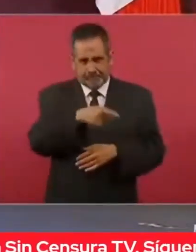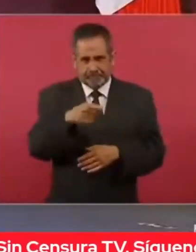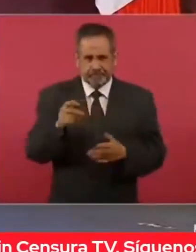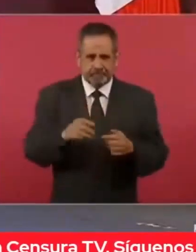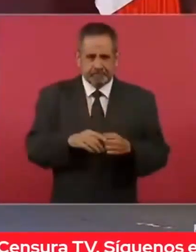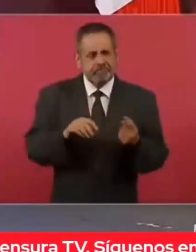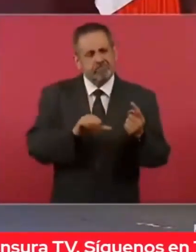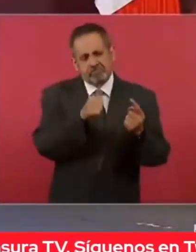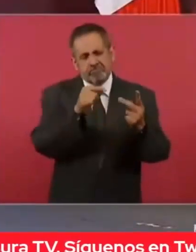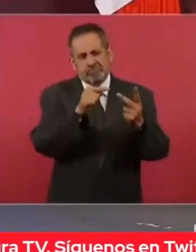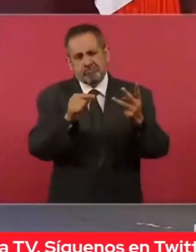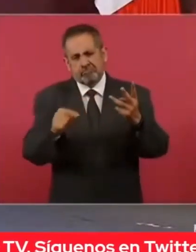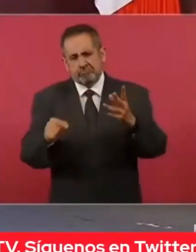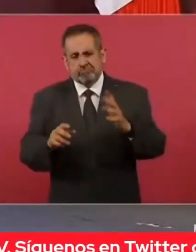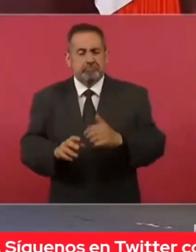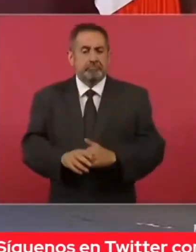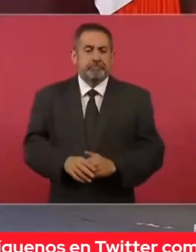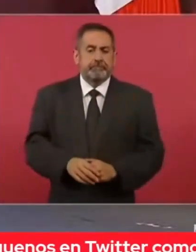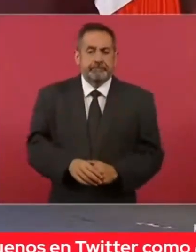y otras